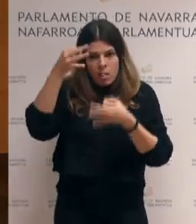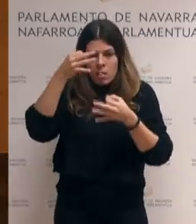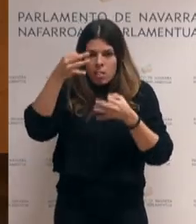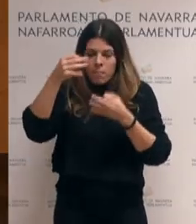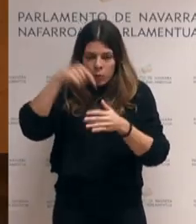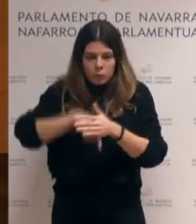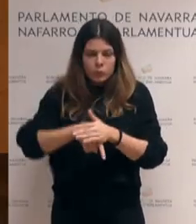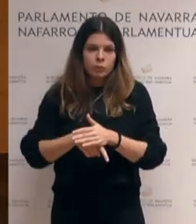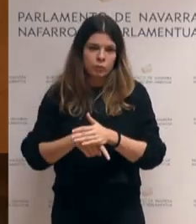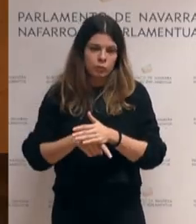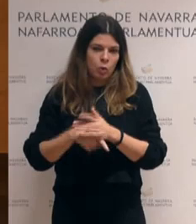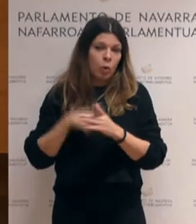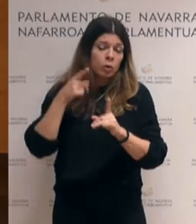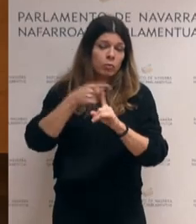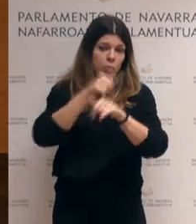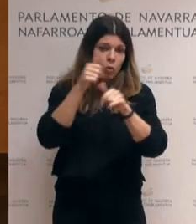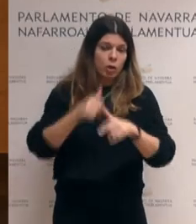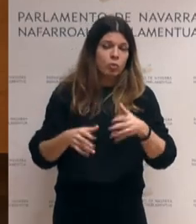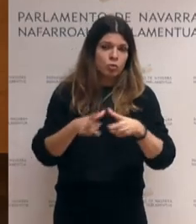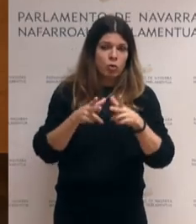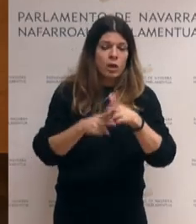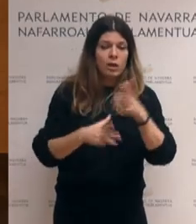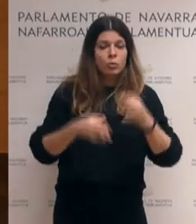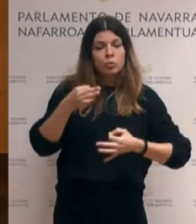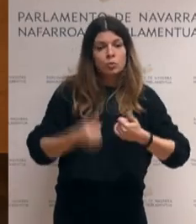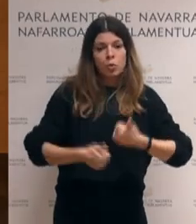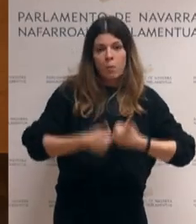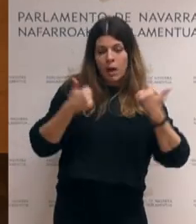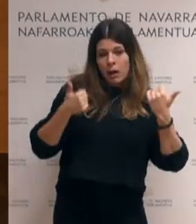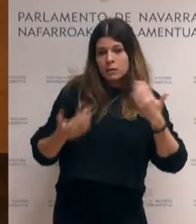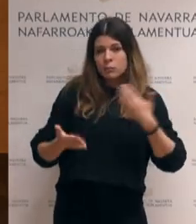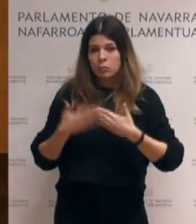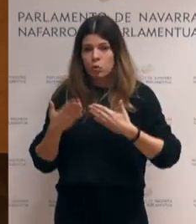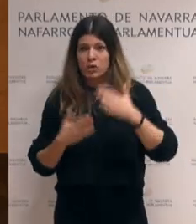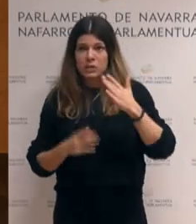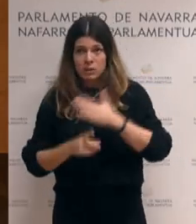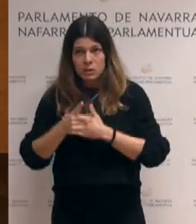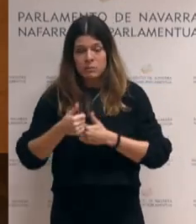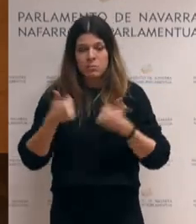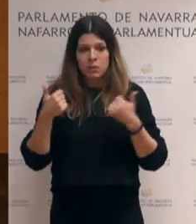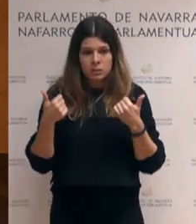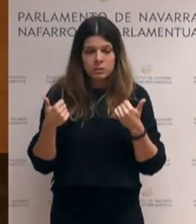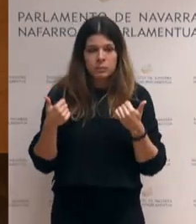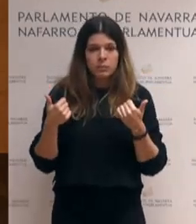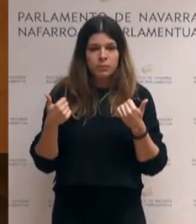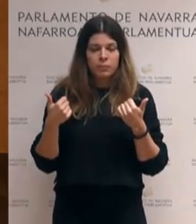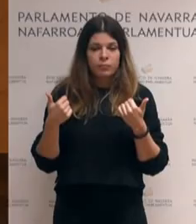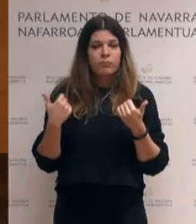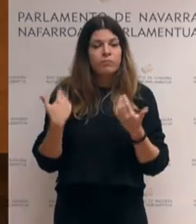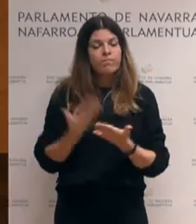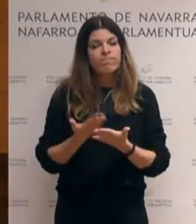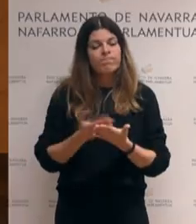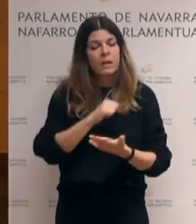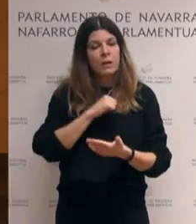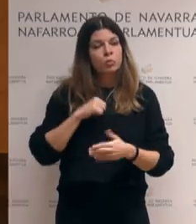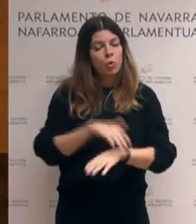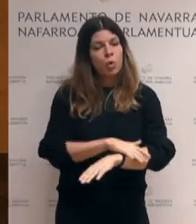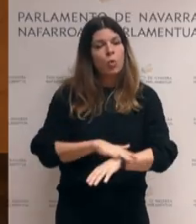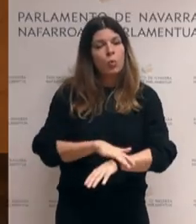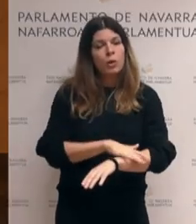auruo bat beratz formula H gisa autobu horrek Isla berezia izan behar